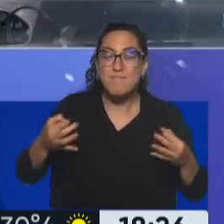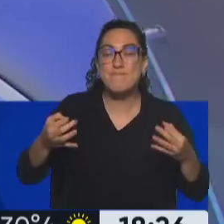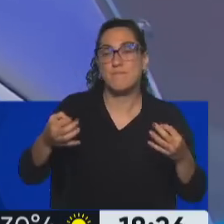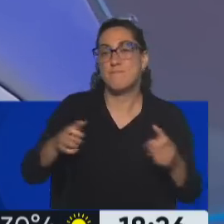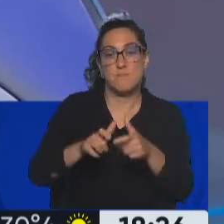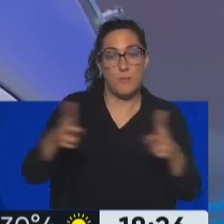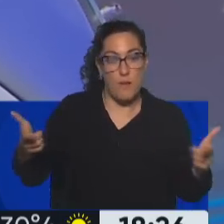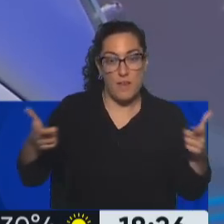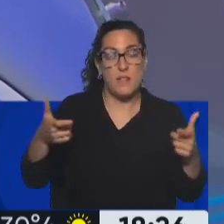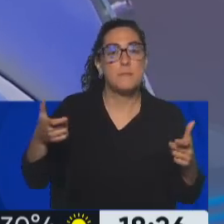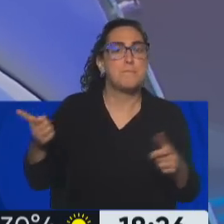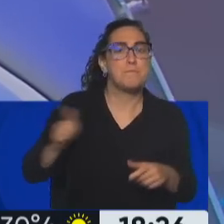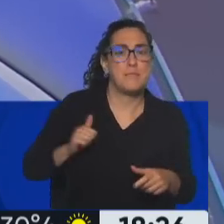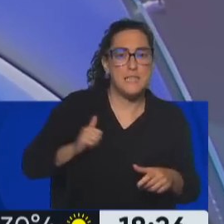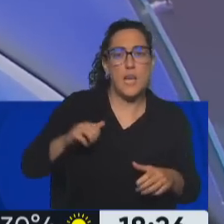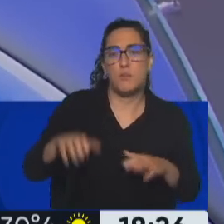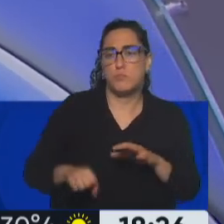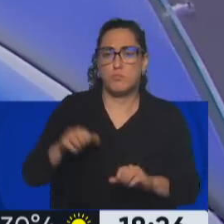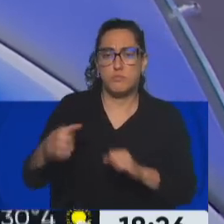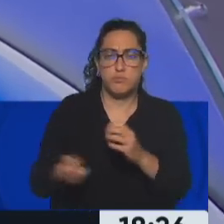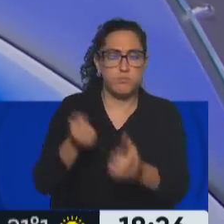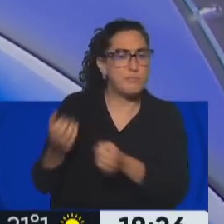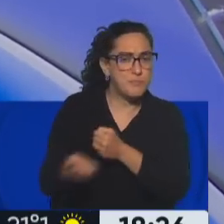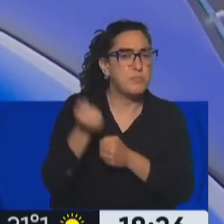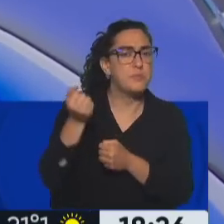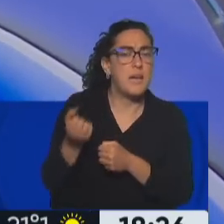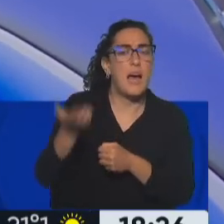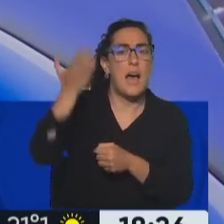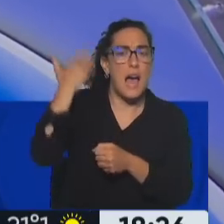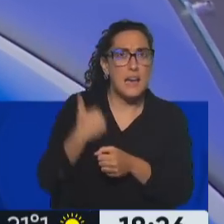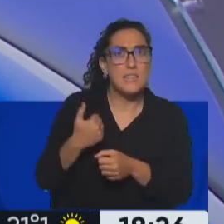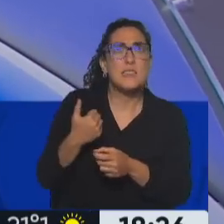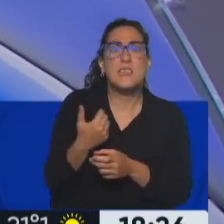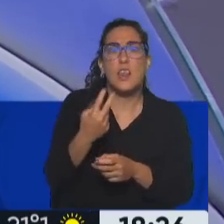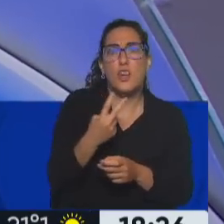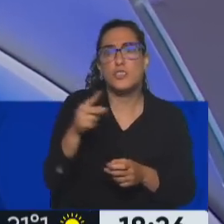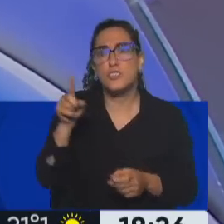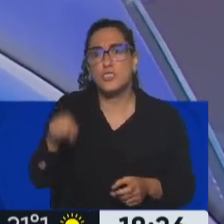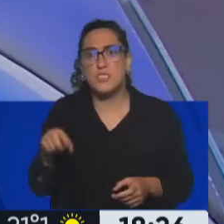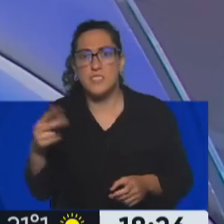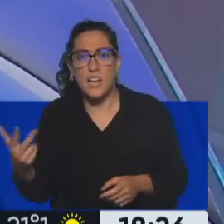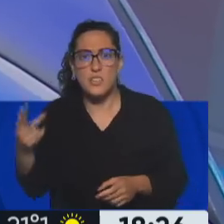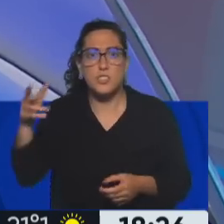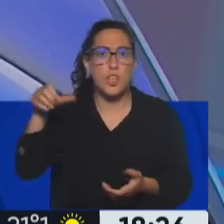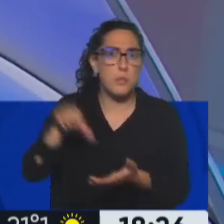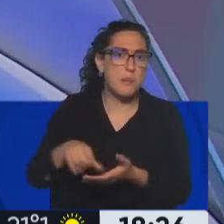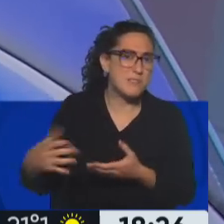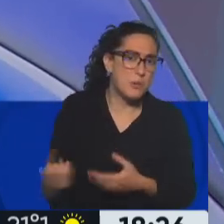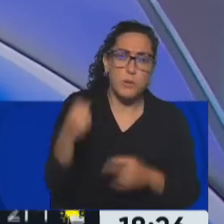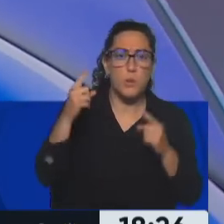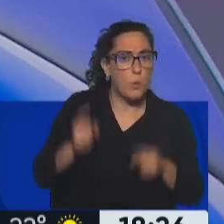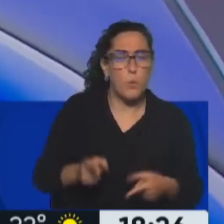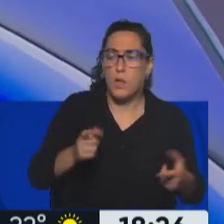pese a las conquistas militares que le habían permitido recuperar casi 2/3 del país. Pero por eso decía,